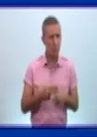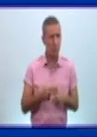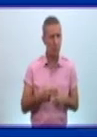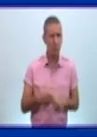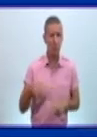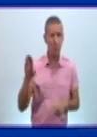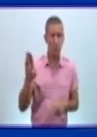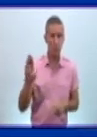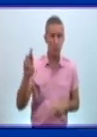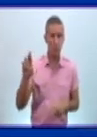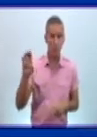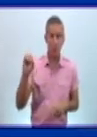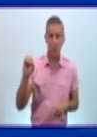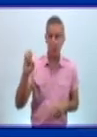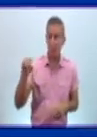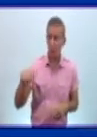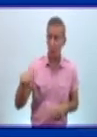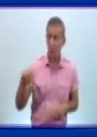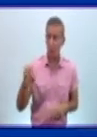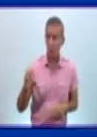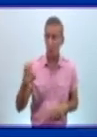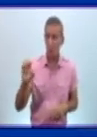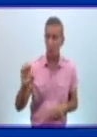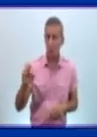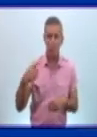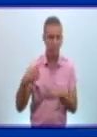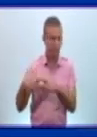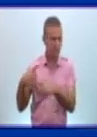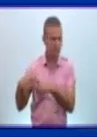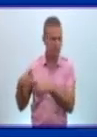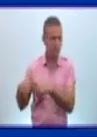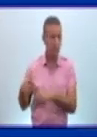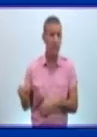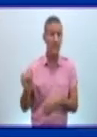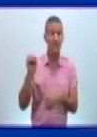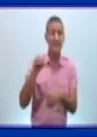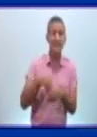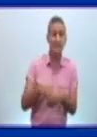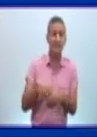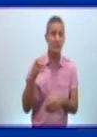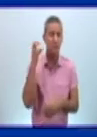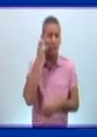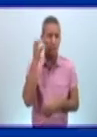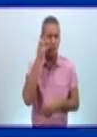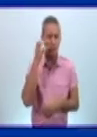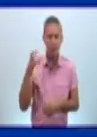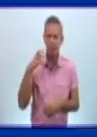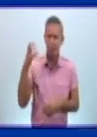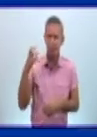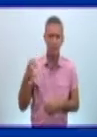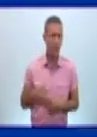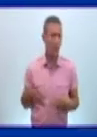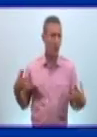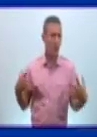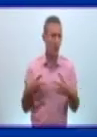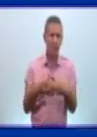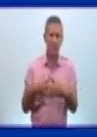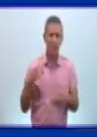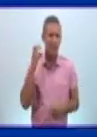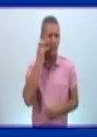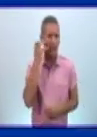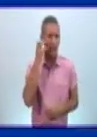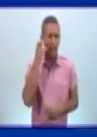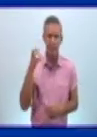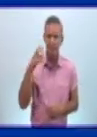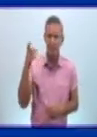latón. Dentro de las disoluciones gaseosas se encuentra cualquier mezcla de gases, por ejemplo,